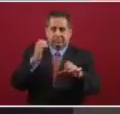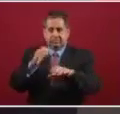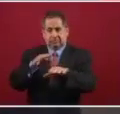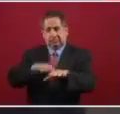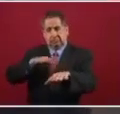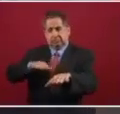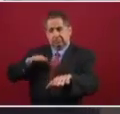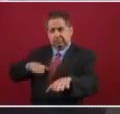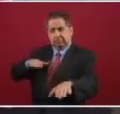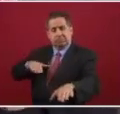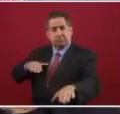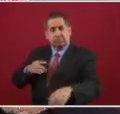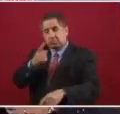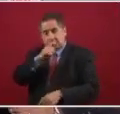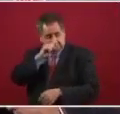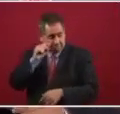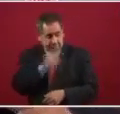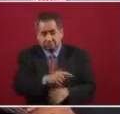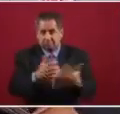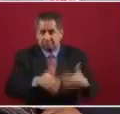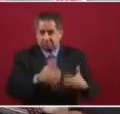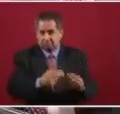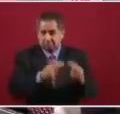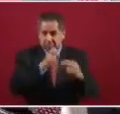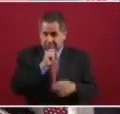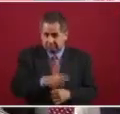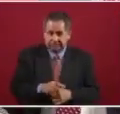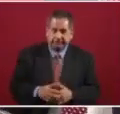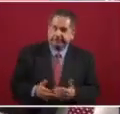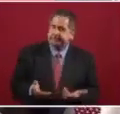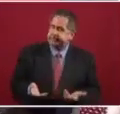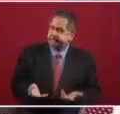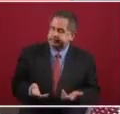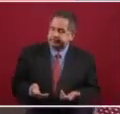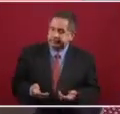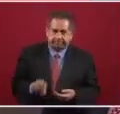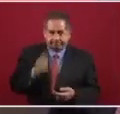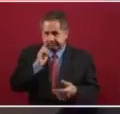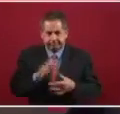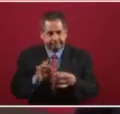unidades de una sola empresa. Entonces, todo eso se está